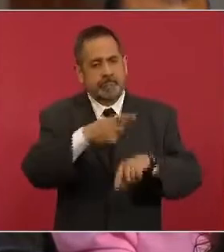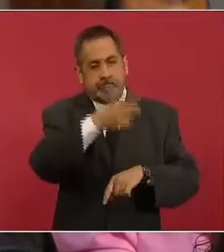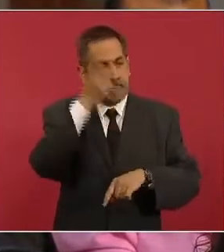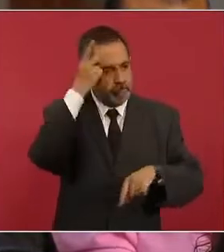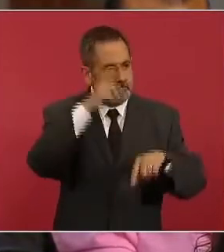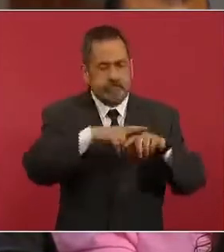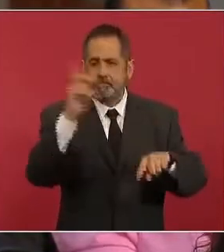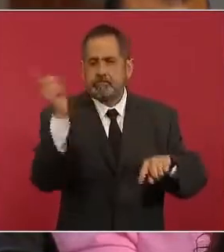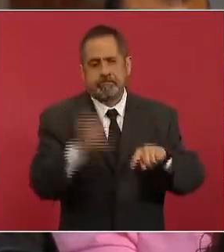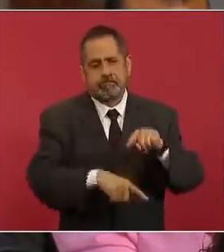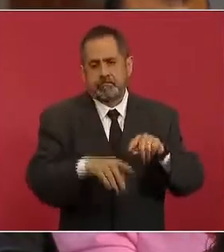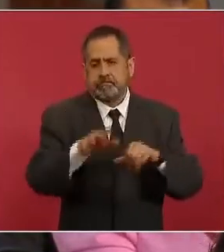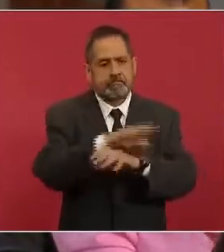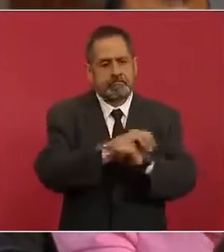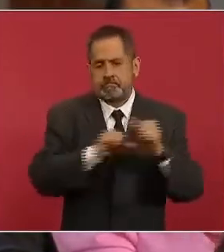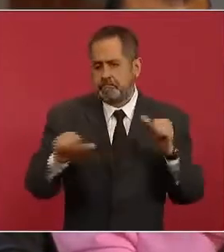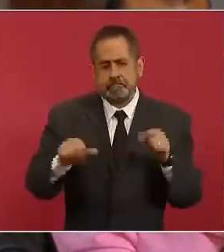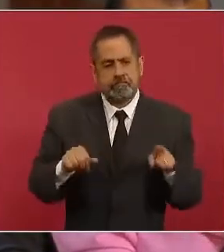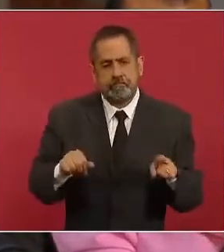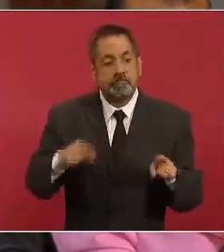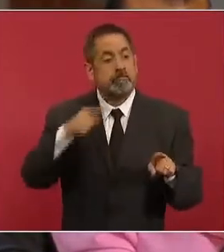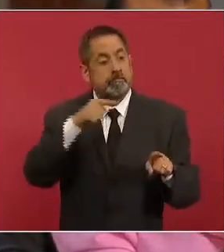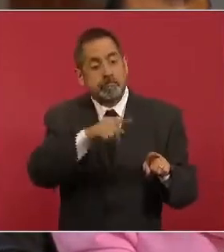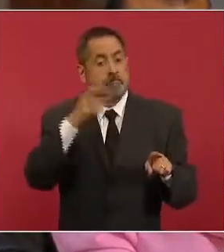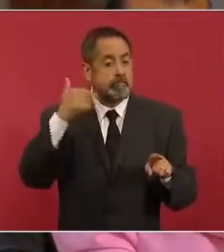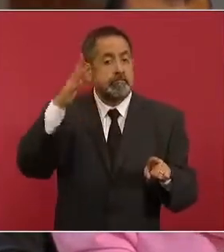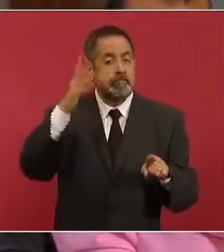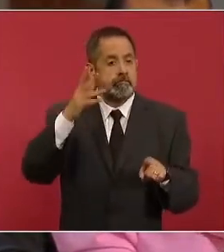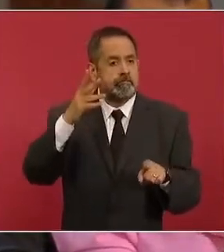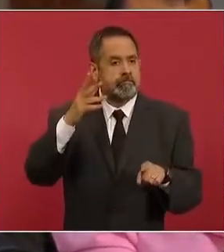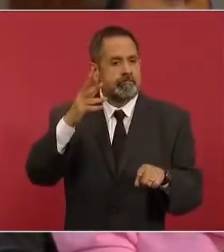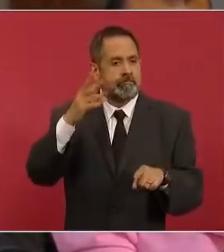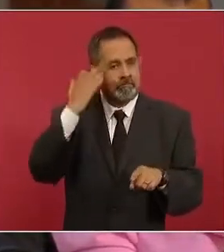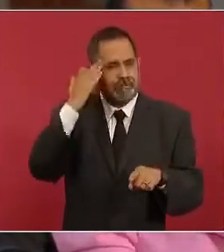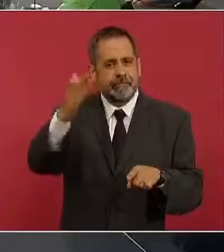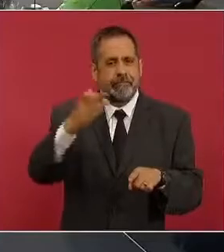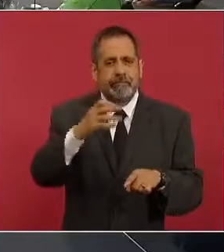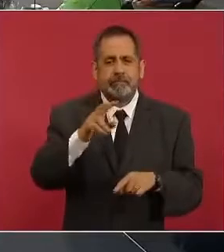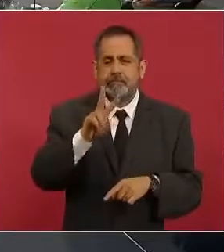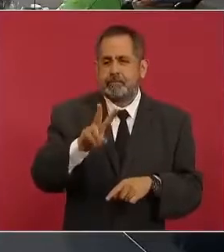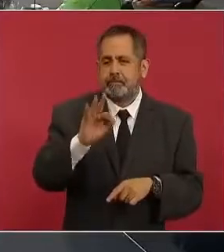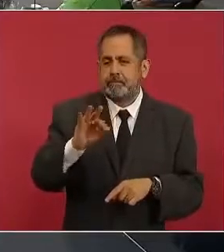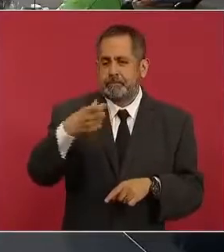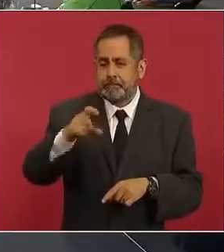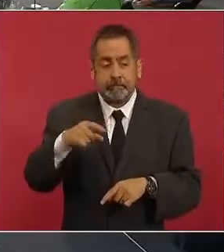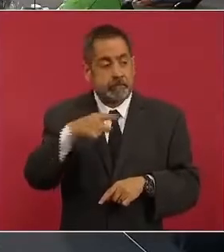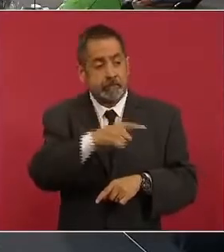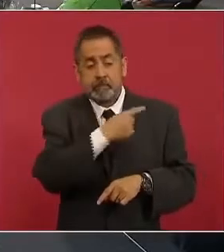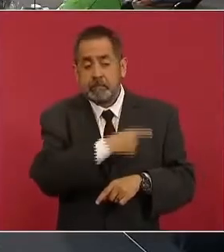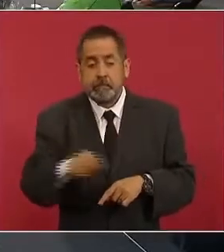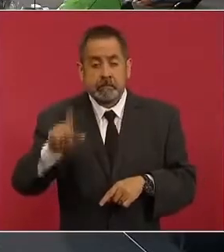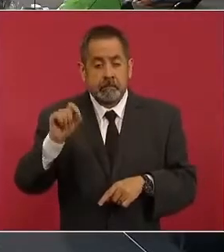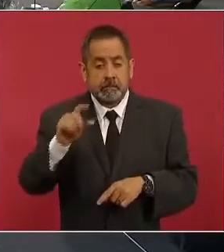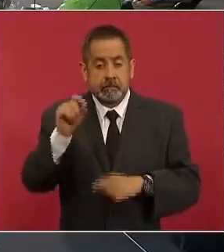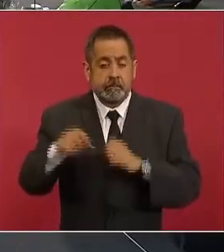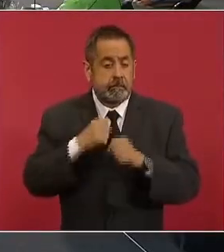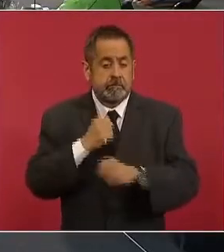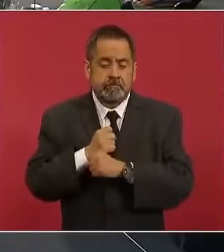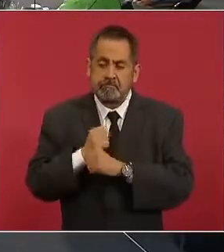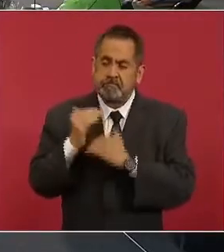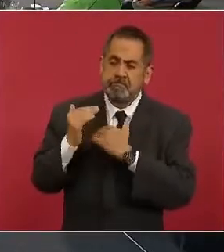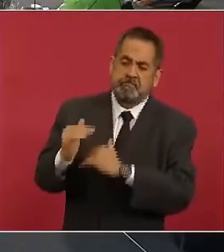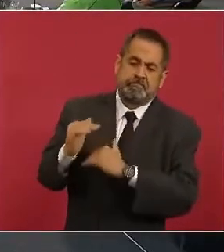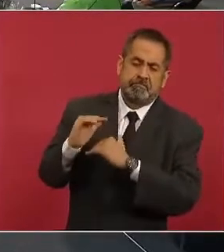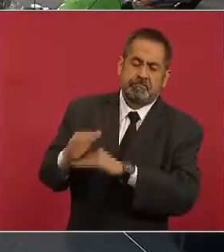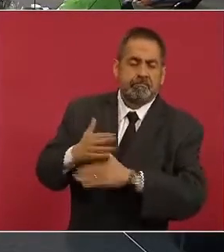dirección, quien fue nombrado durante la administración de Vicente Fox y que a lo largo de 20 años pues no ha sido